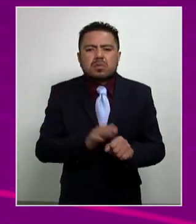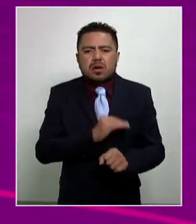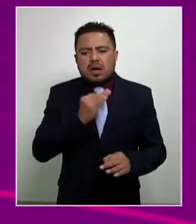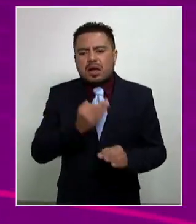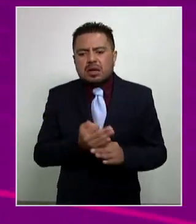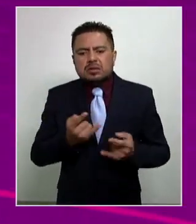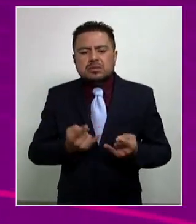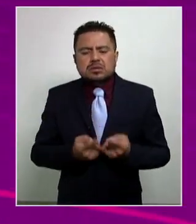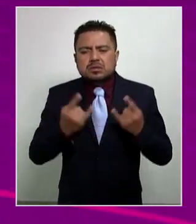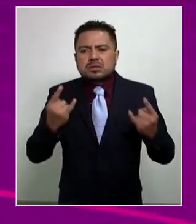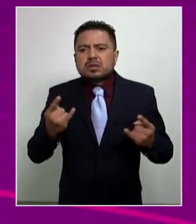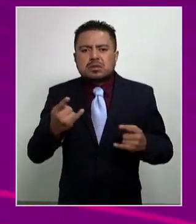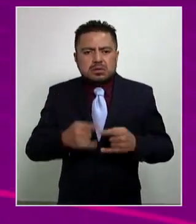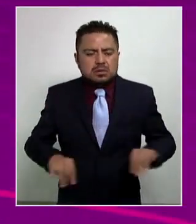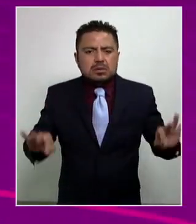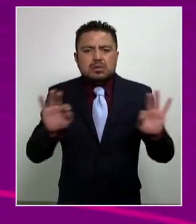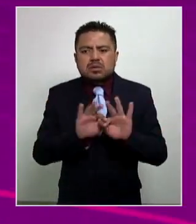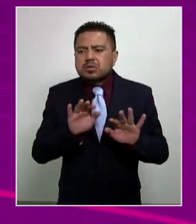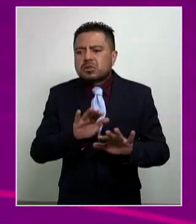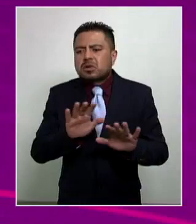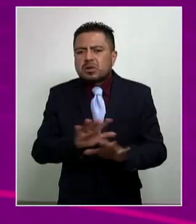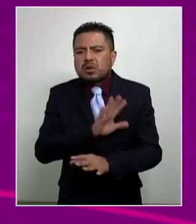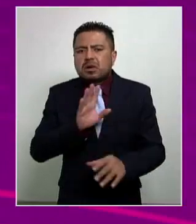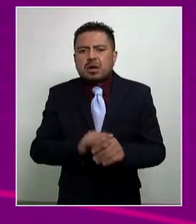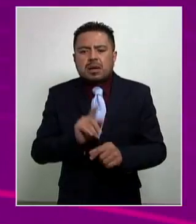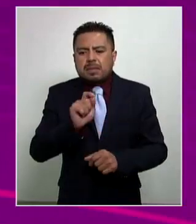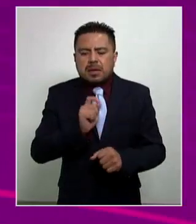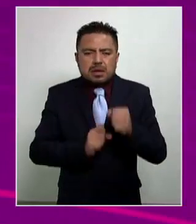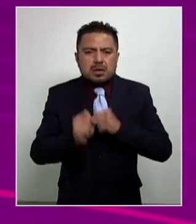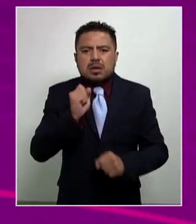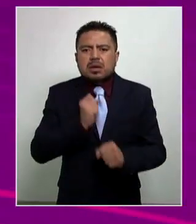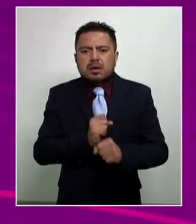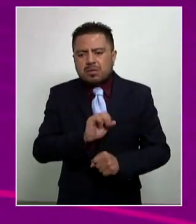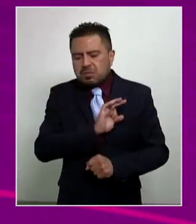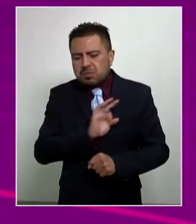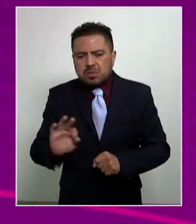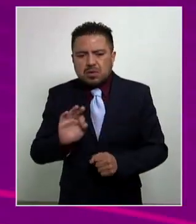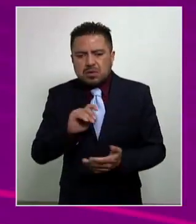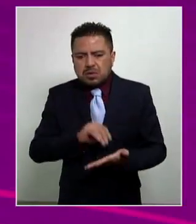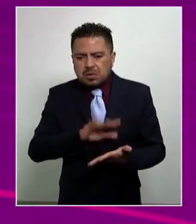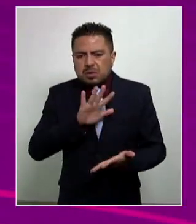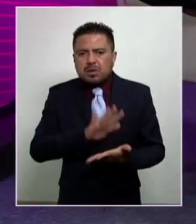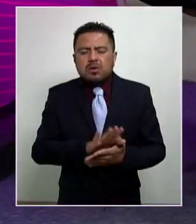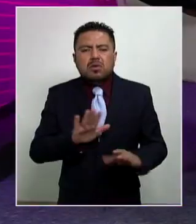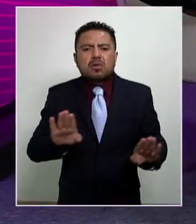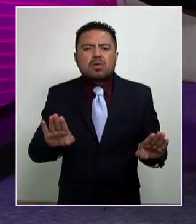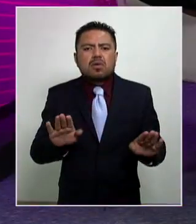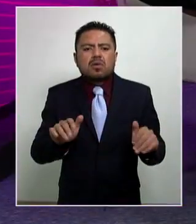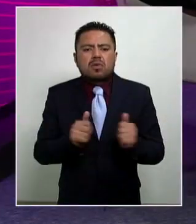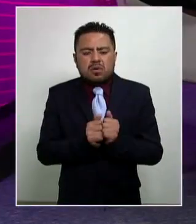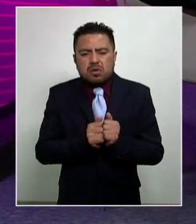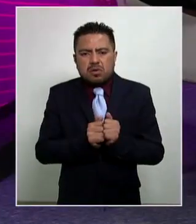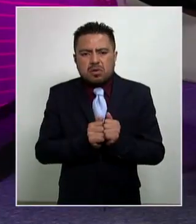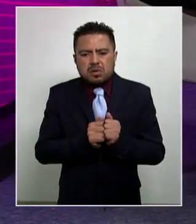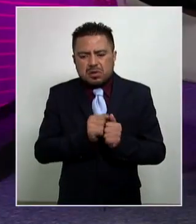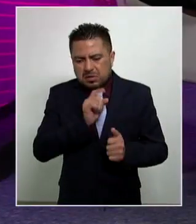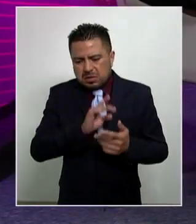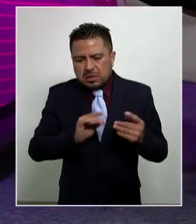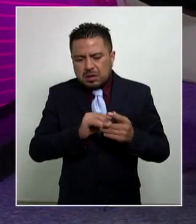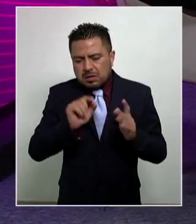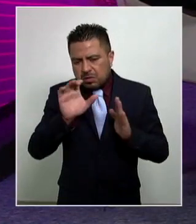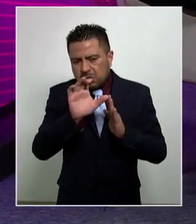sido históricamente muy importante, sobre todo desde hace unos 20 años, poder contar con la mención en la